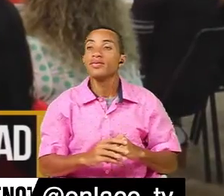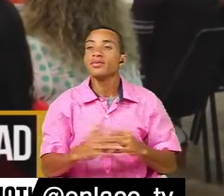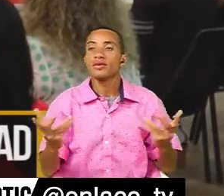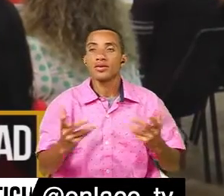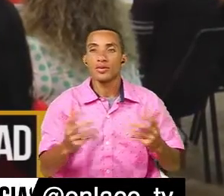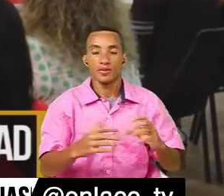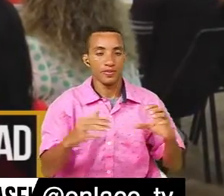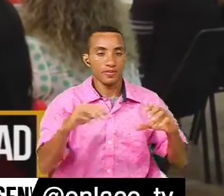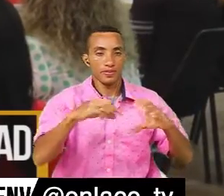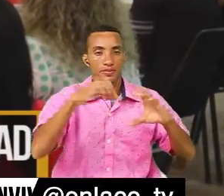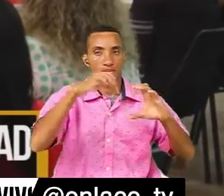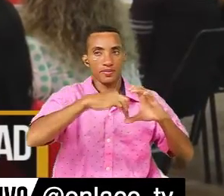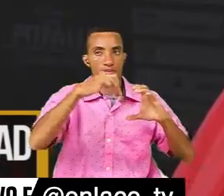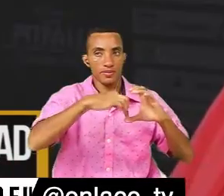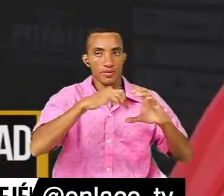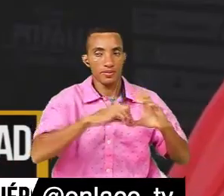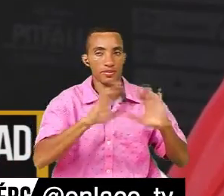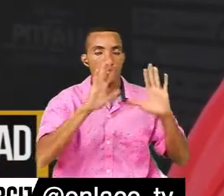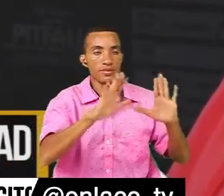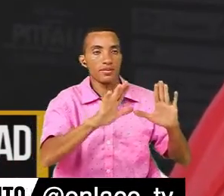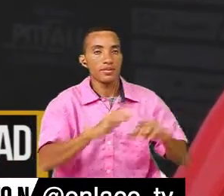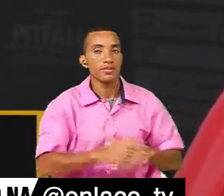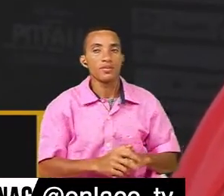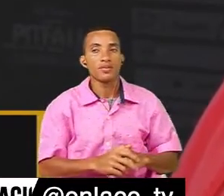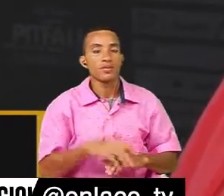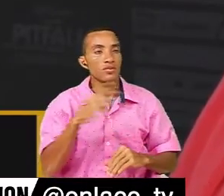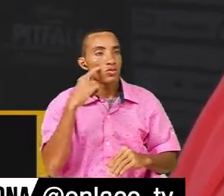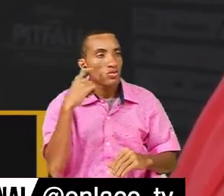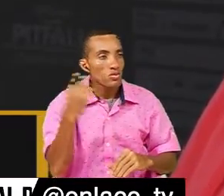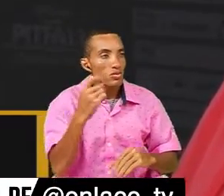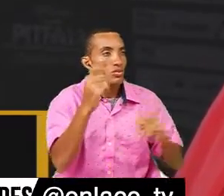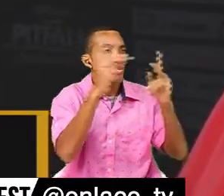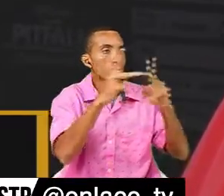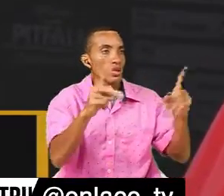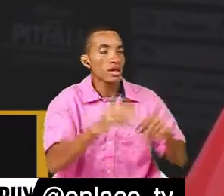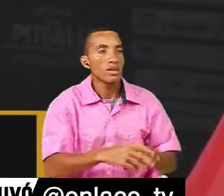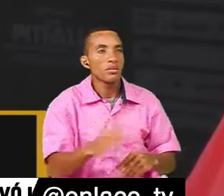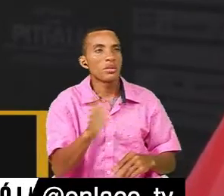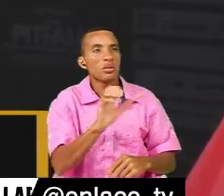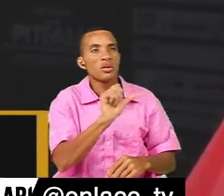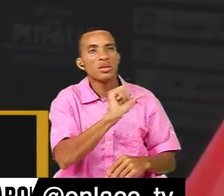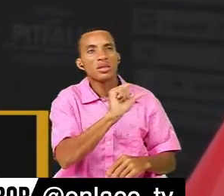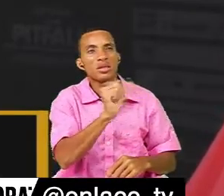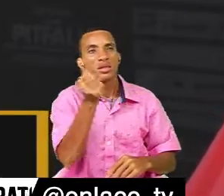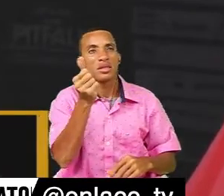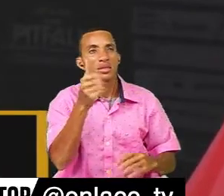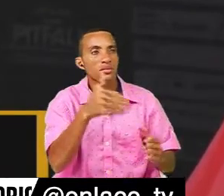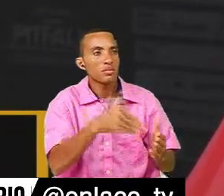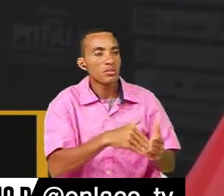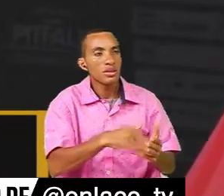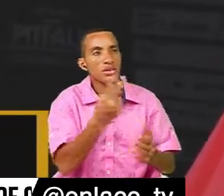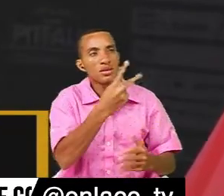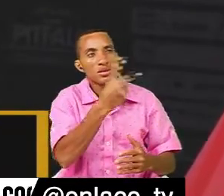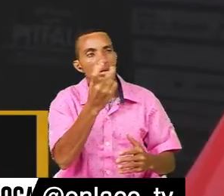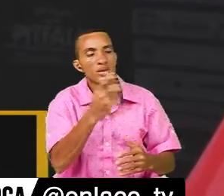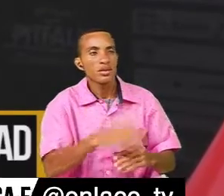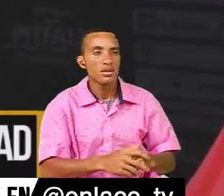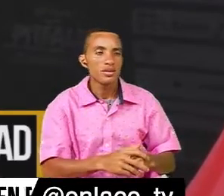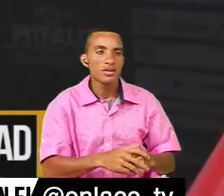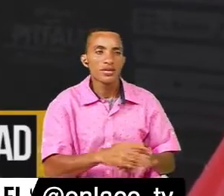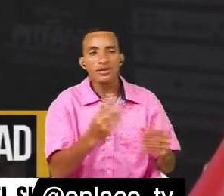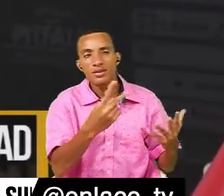auditorio del Centro Popular Comercial CPC. Podamos buscar a estas personas, ya sabemos que son más de 10.700 personas y son más, pero queremos